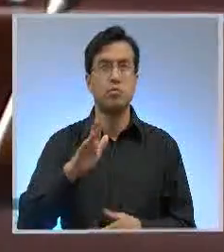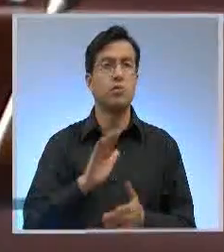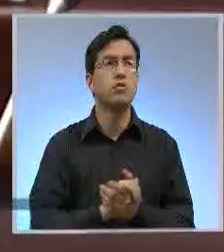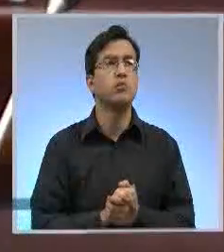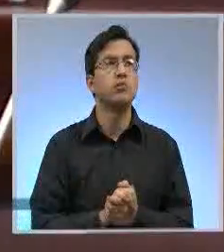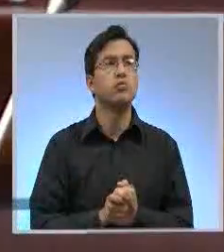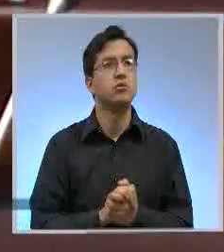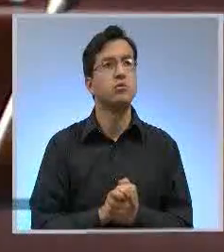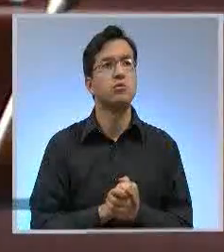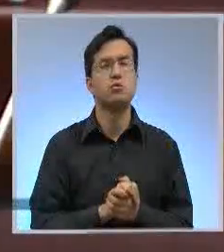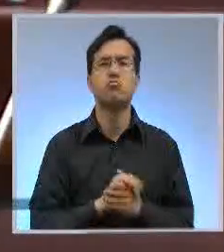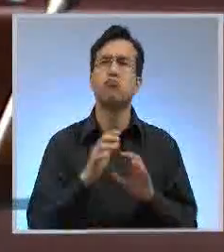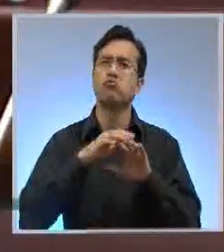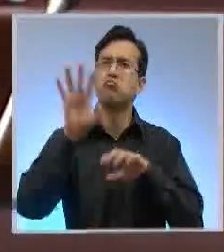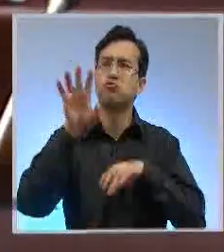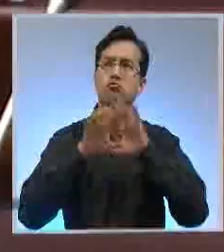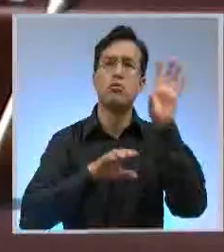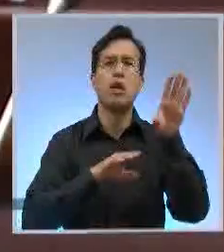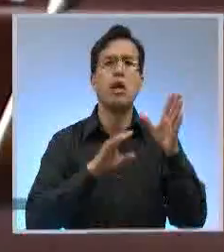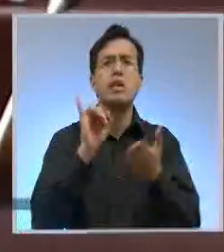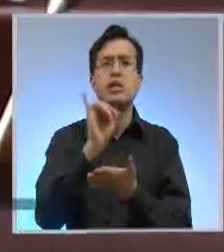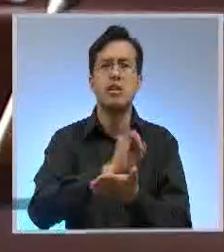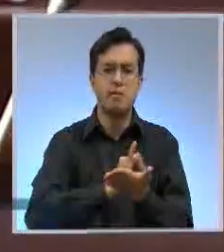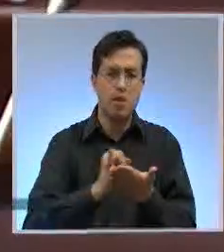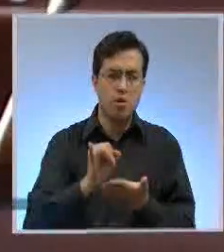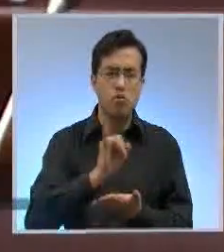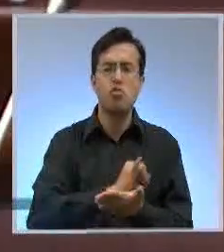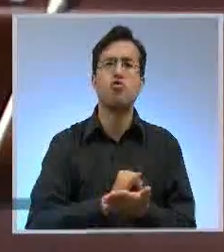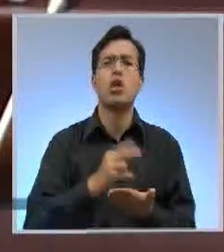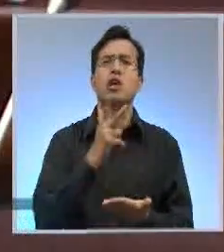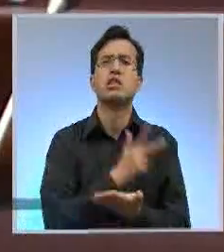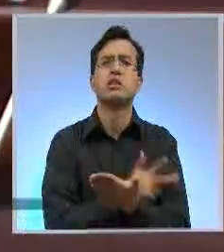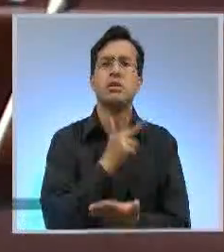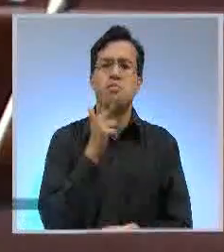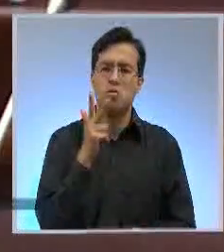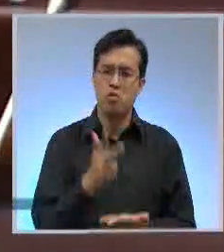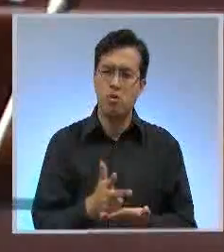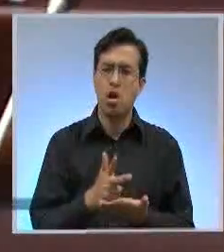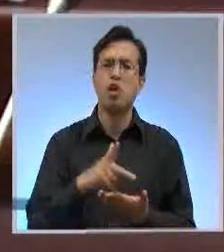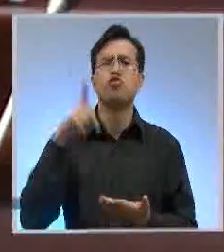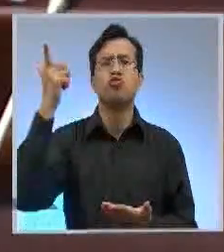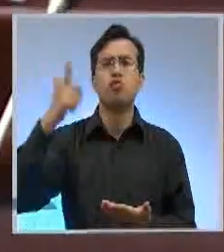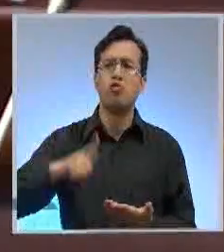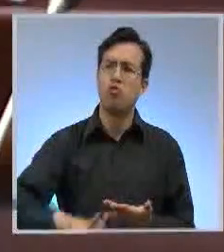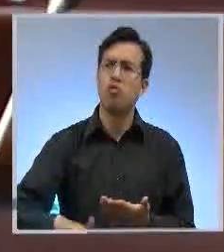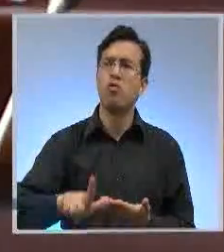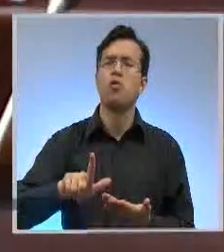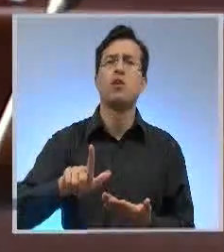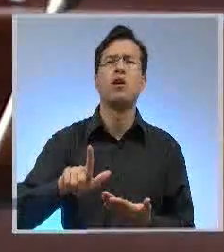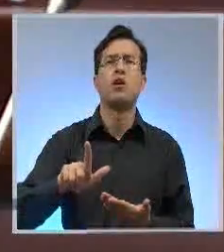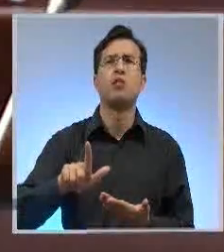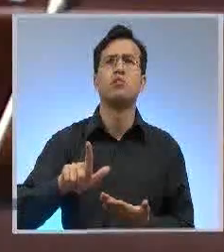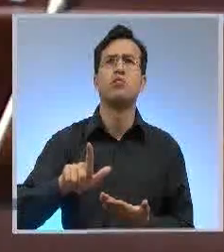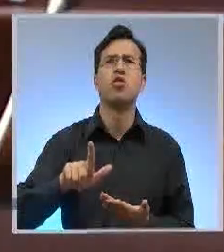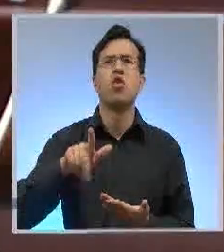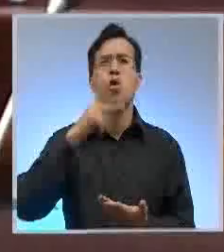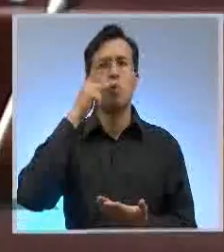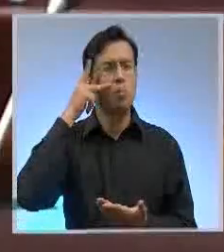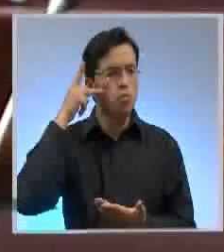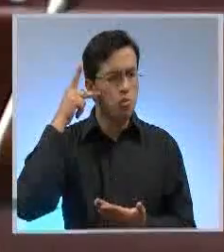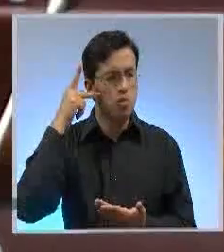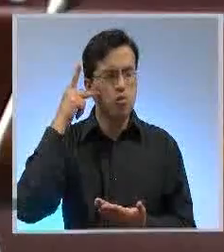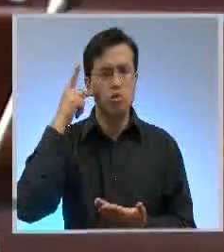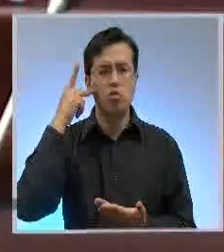el texto integral de la ley. Para esta próxima semana está establecida ya una agenda en distintas provincias. Es decir, van a socializar